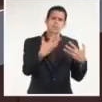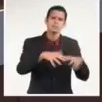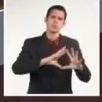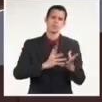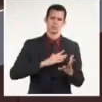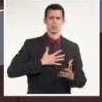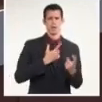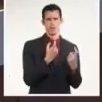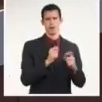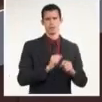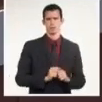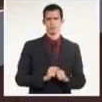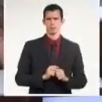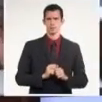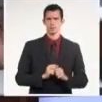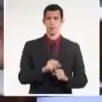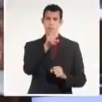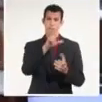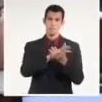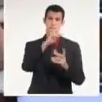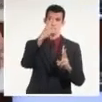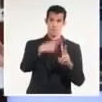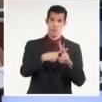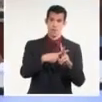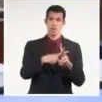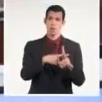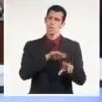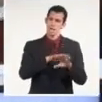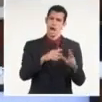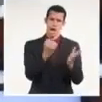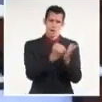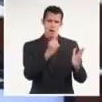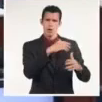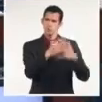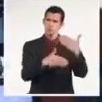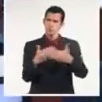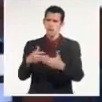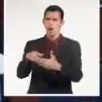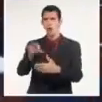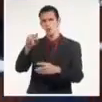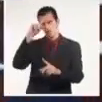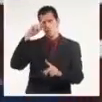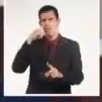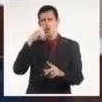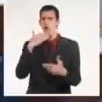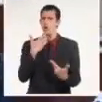vigor el próximo 8 de noviembre. Wilmer Rodríguez Fernández, Sistema Informativo de la Televisión Cubana.